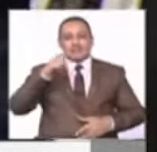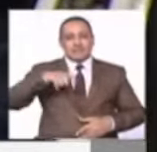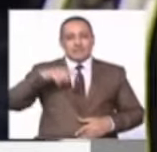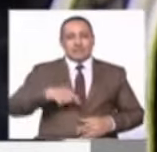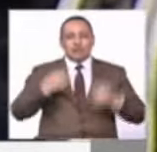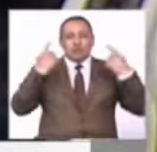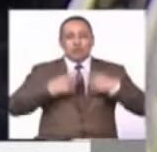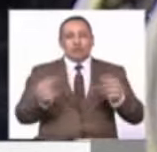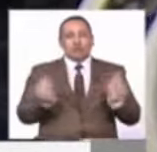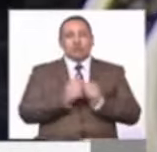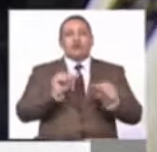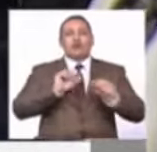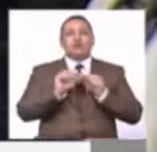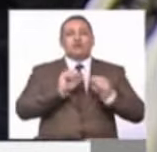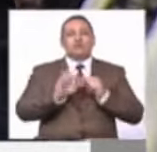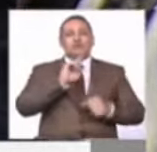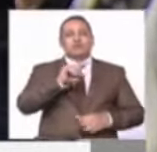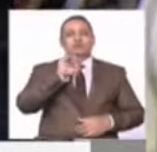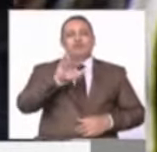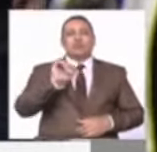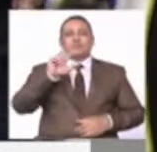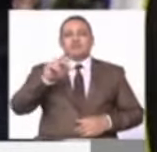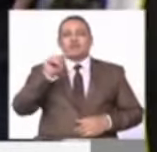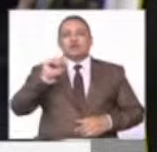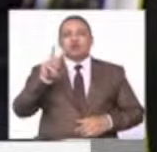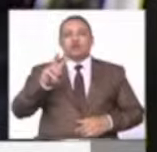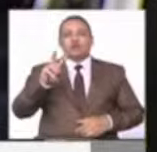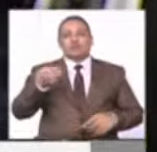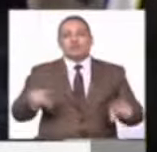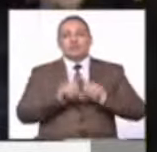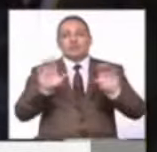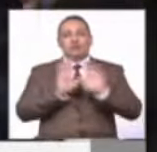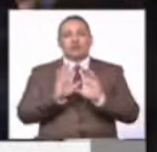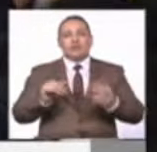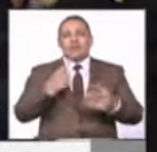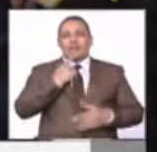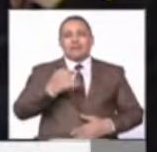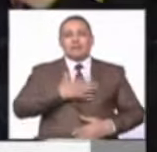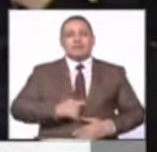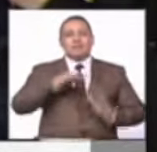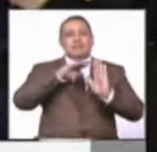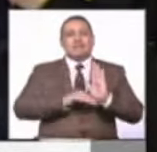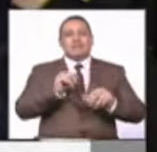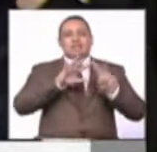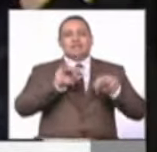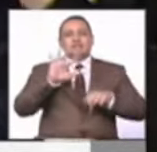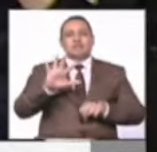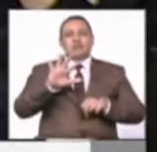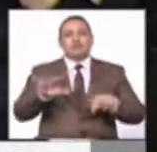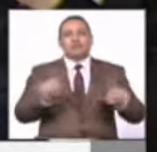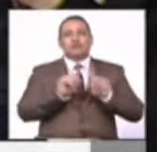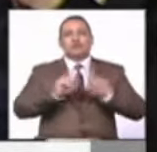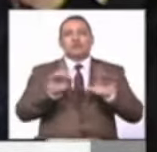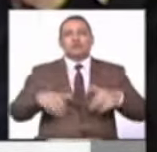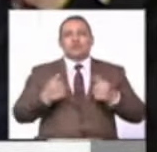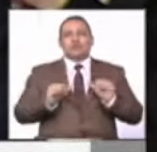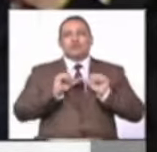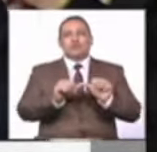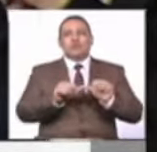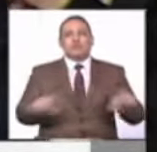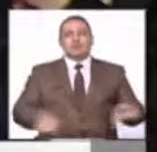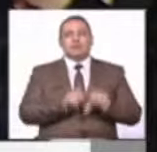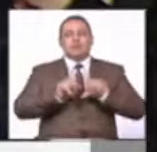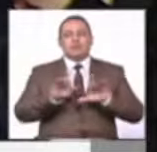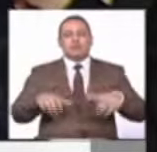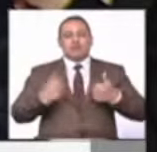de conformidad con el artículo 153 inciso 6 de la Constitución ser menor de 75 años no para permanecer para